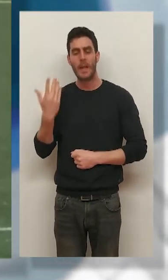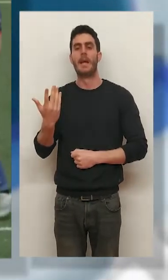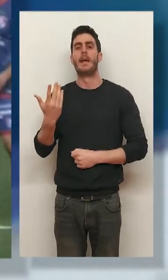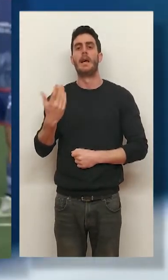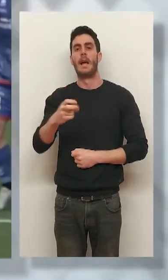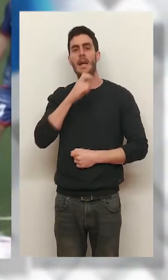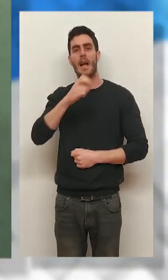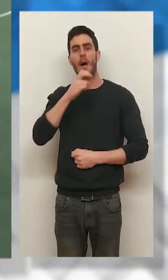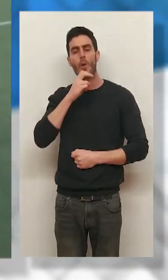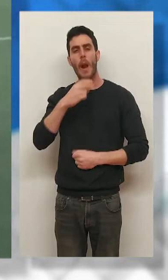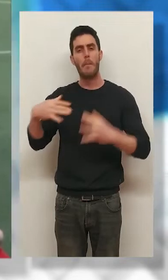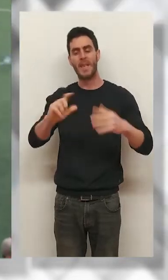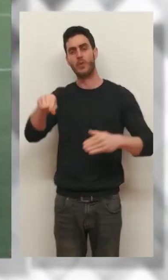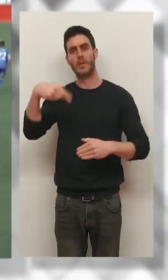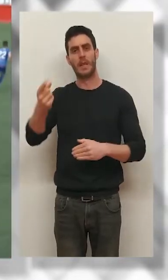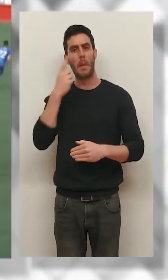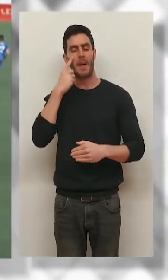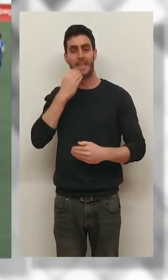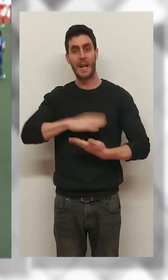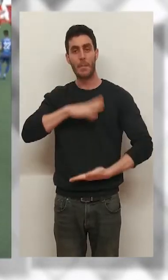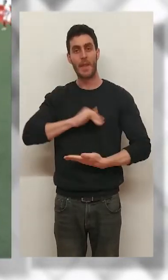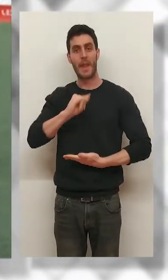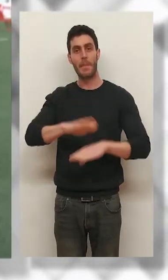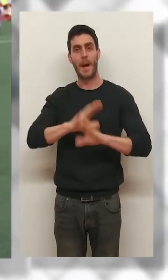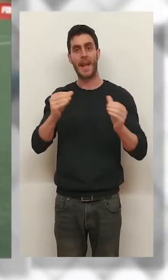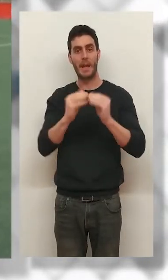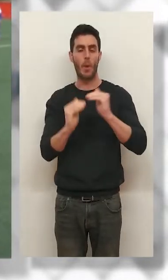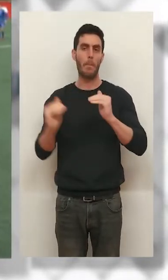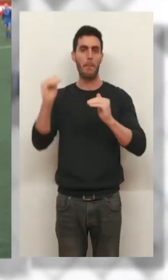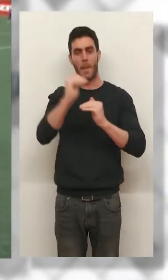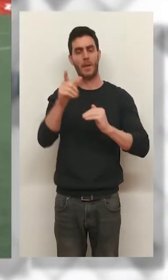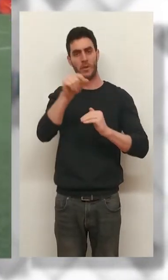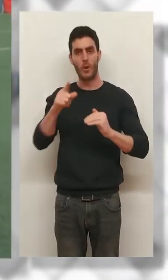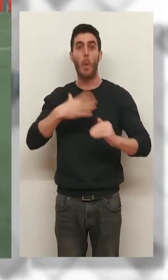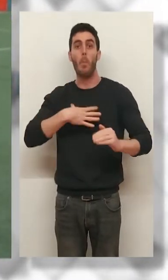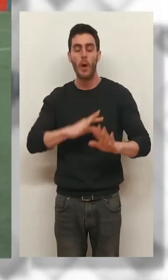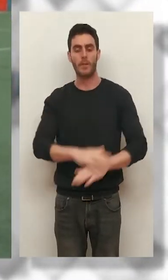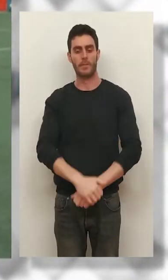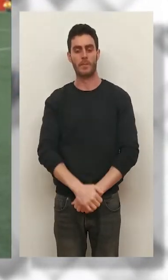estaba capacitado para ser uno de los equipos implicados en la lucha por el playoff.